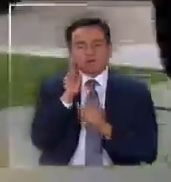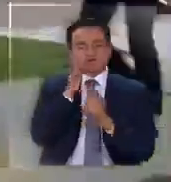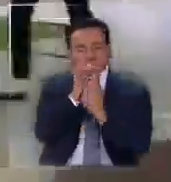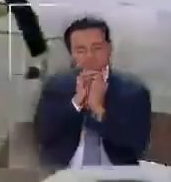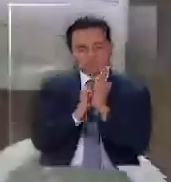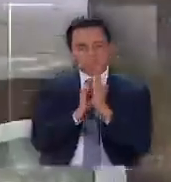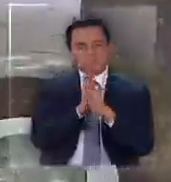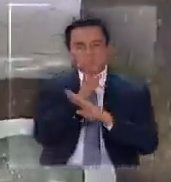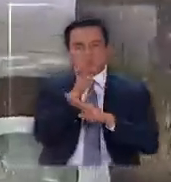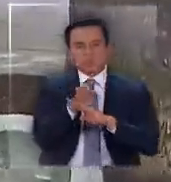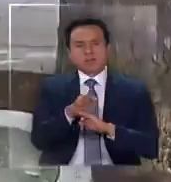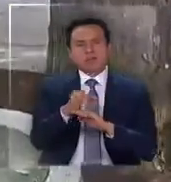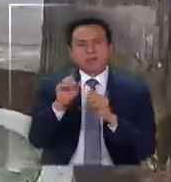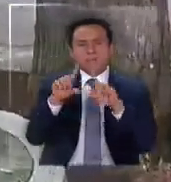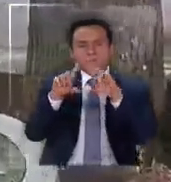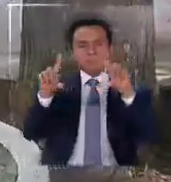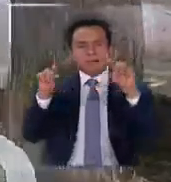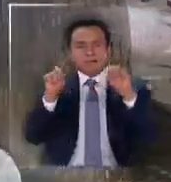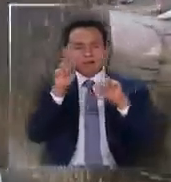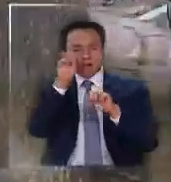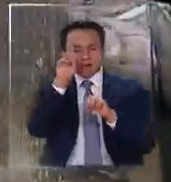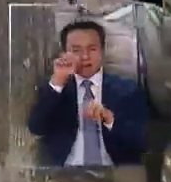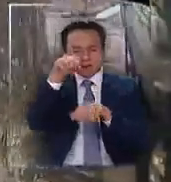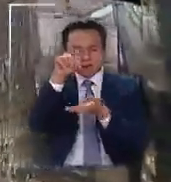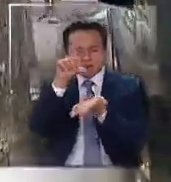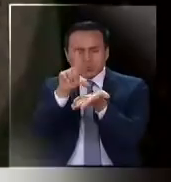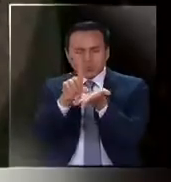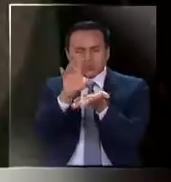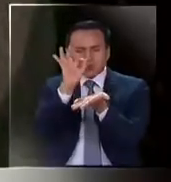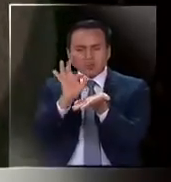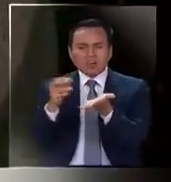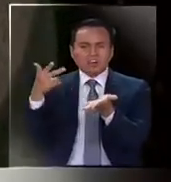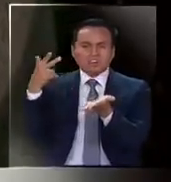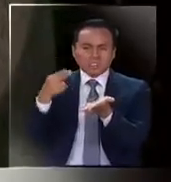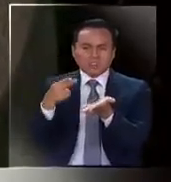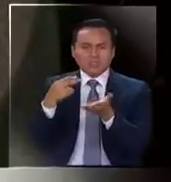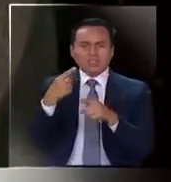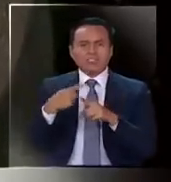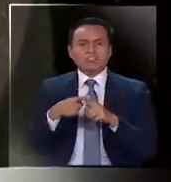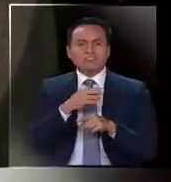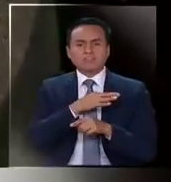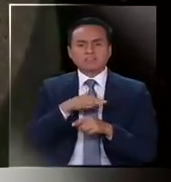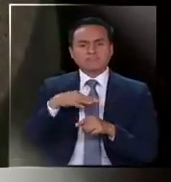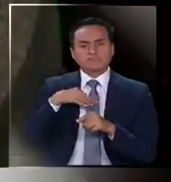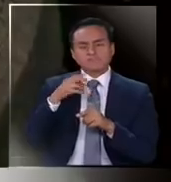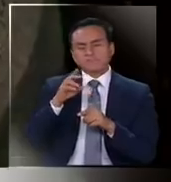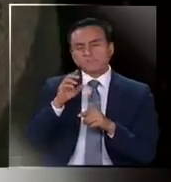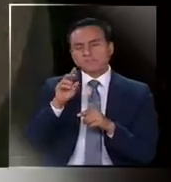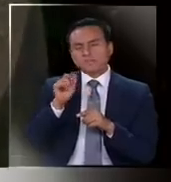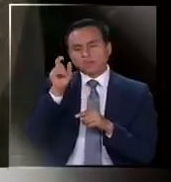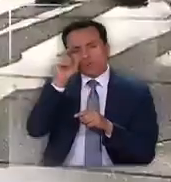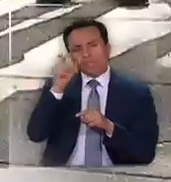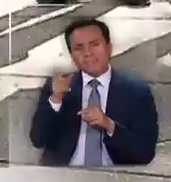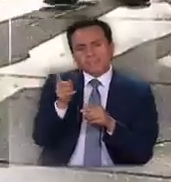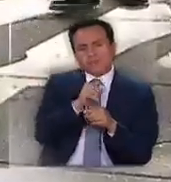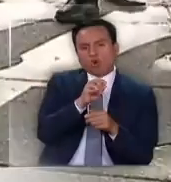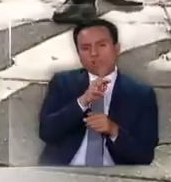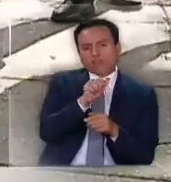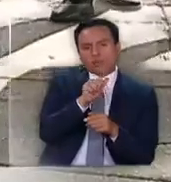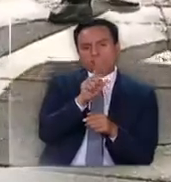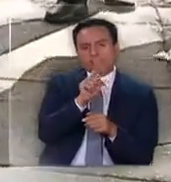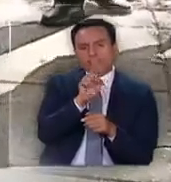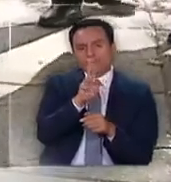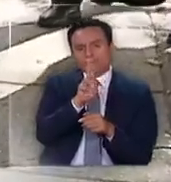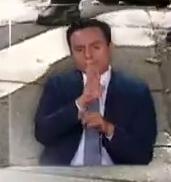esta simbólica visita a la placa que recuerda el punto exacto, donde fue asesinado el ex canciller y ministro de Salvador Allende, Orlando Letelier. En